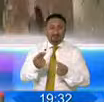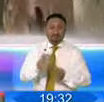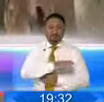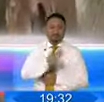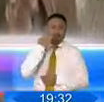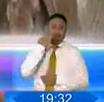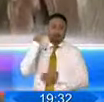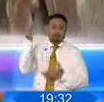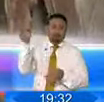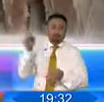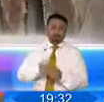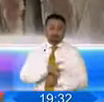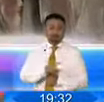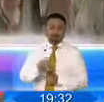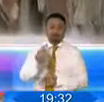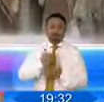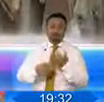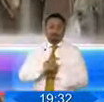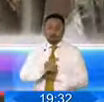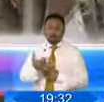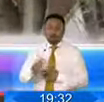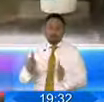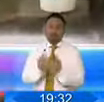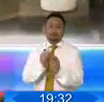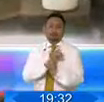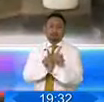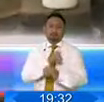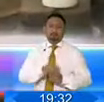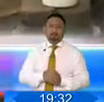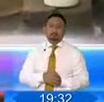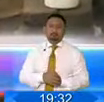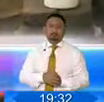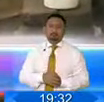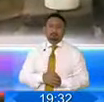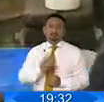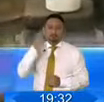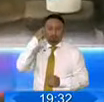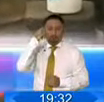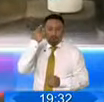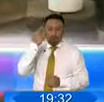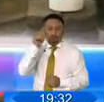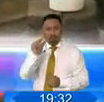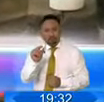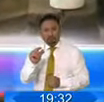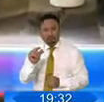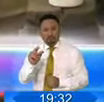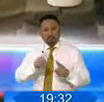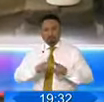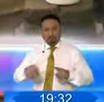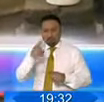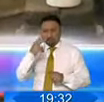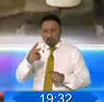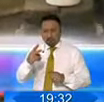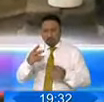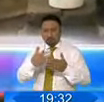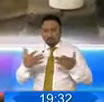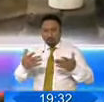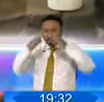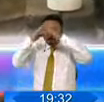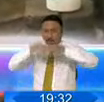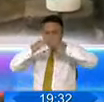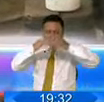soltera, quien además, al igual que su hijo, es discapacitada. Pensamos que era algo pequeño, pero ya viendo que las cosas sí eran